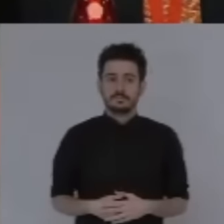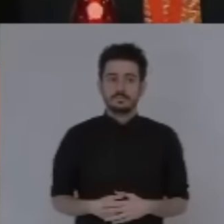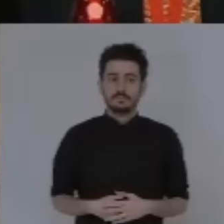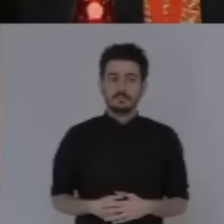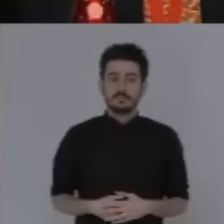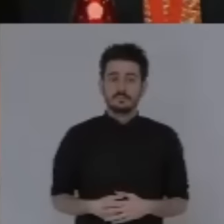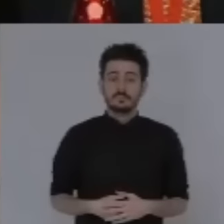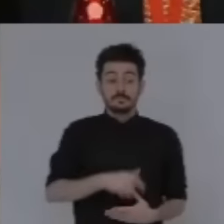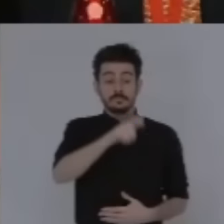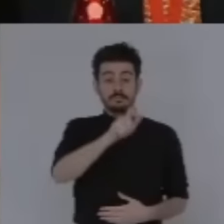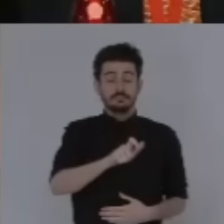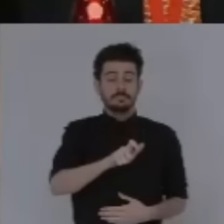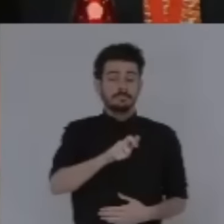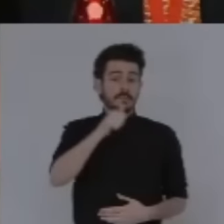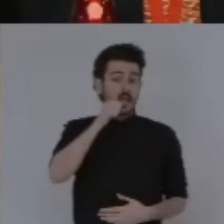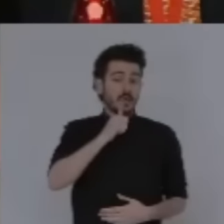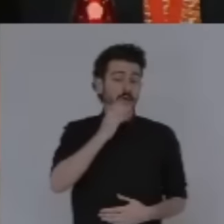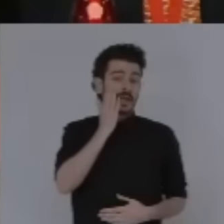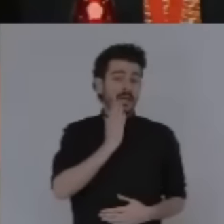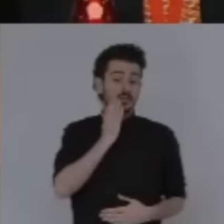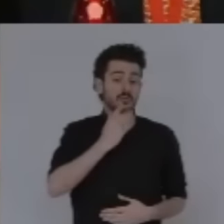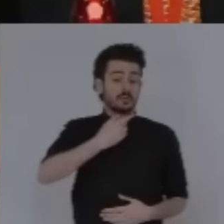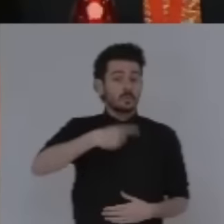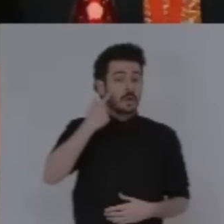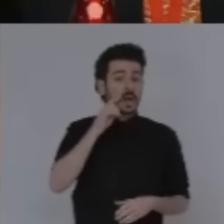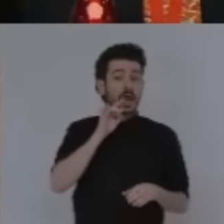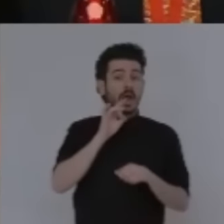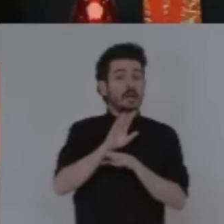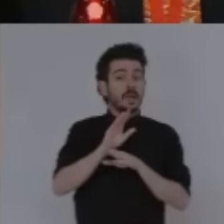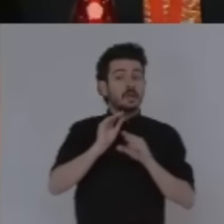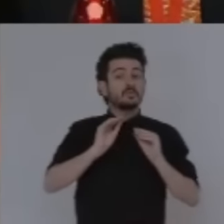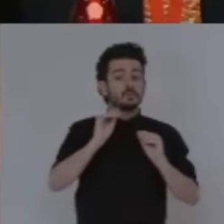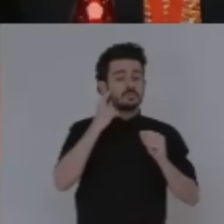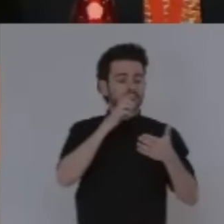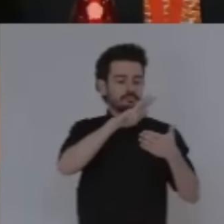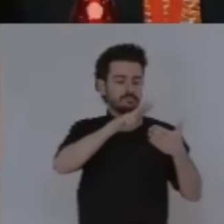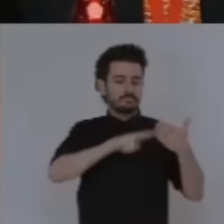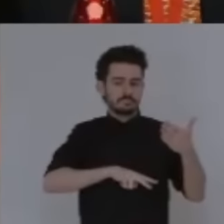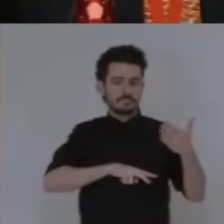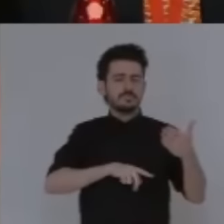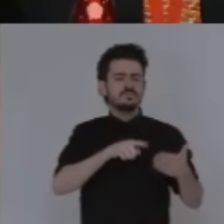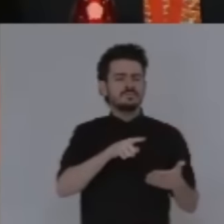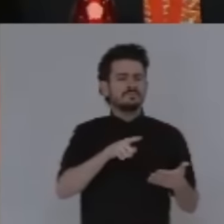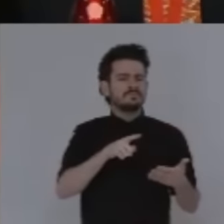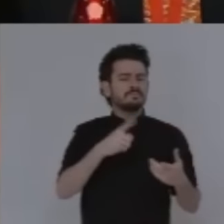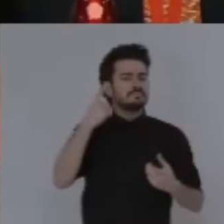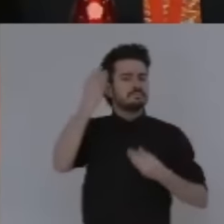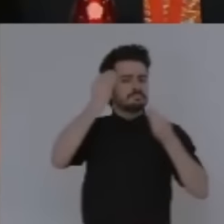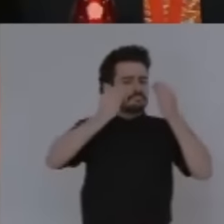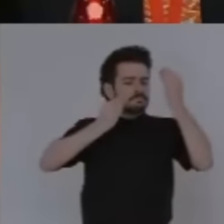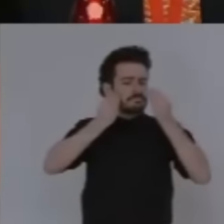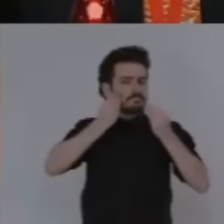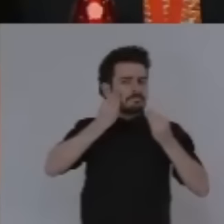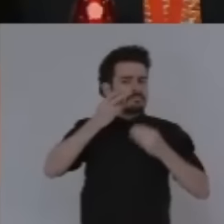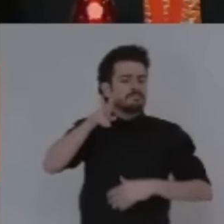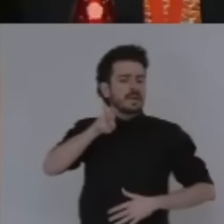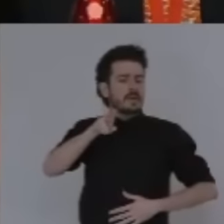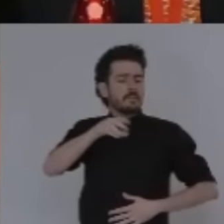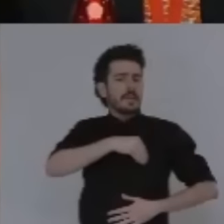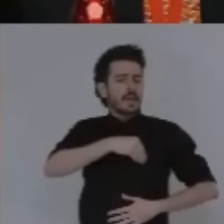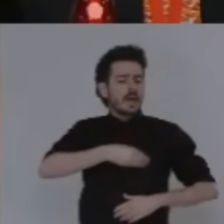Querido Pedro, hemos leído tu carta. En ella te preguntas si merece la pena o no